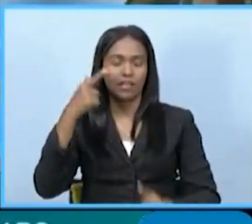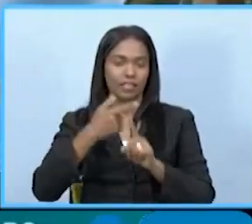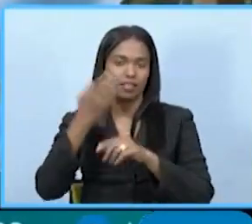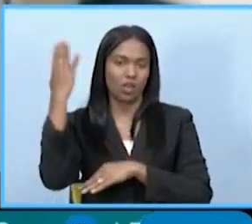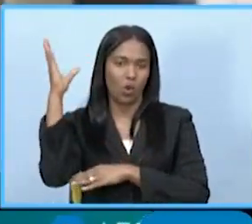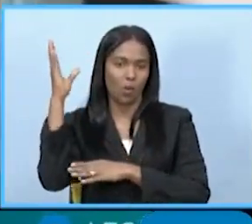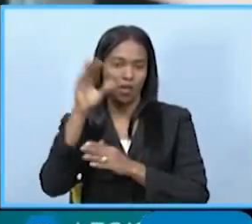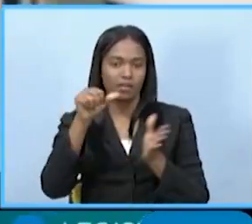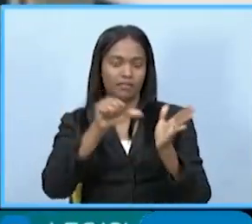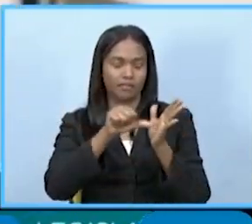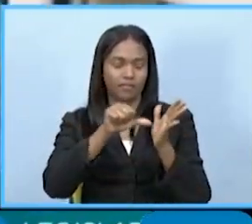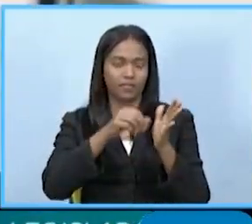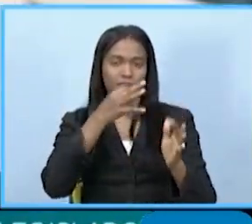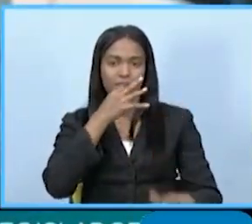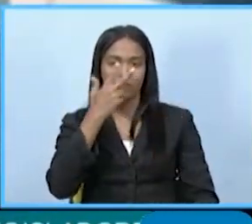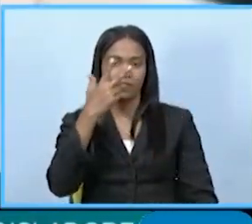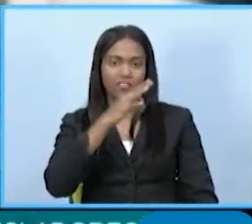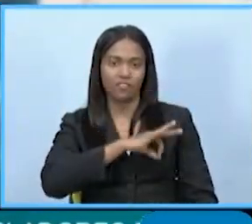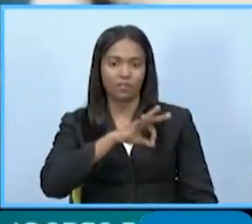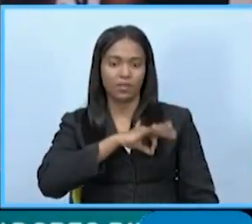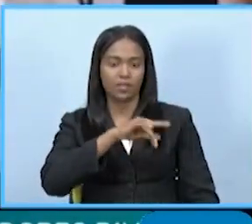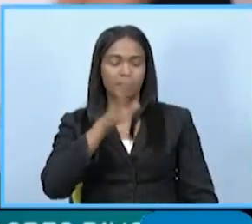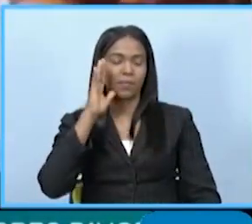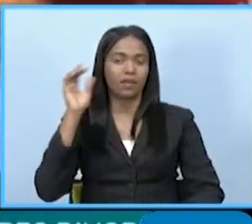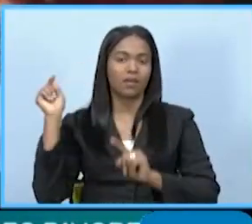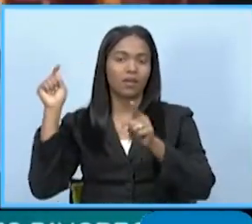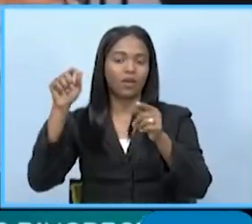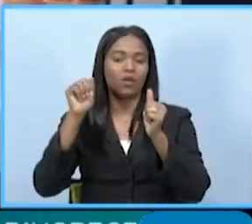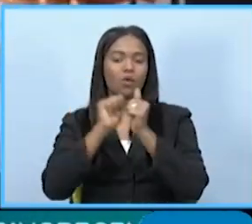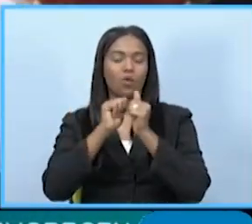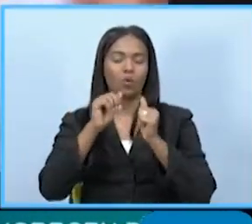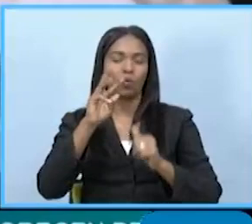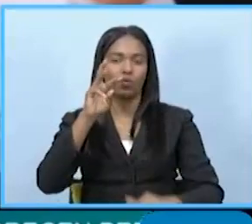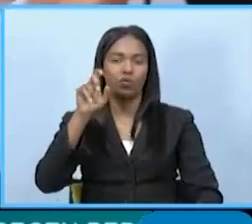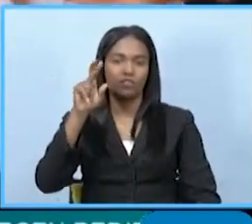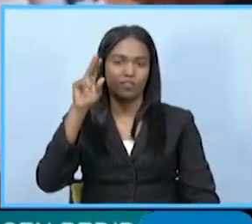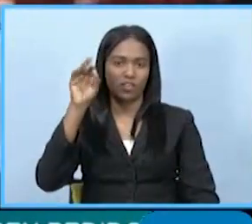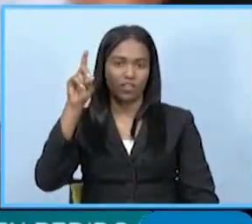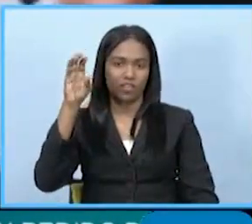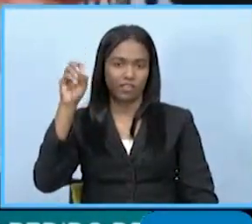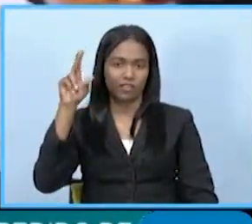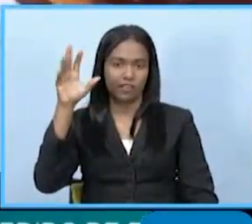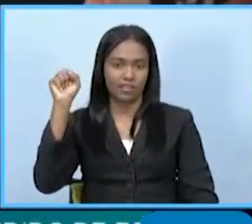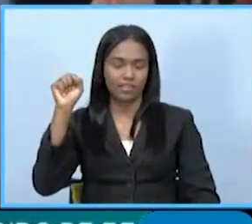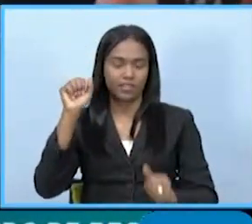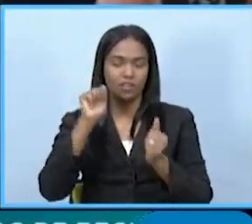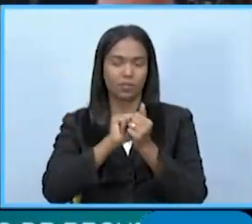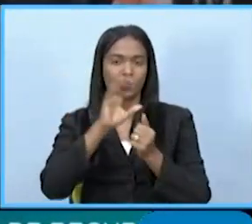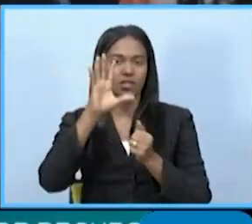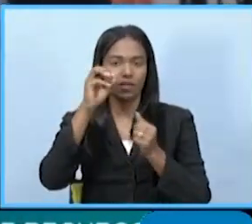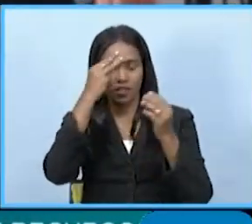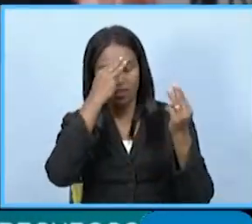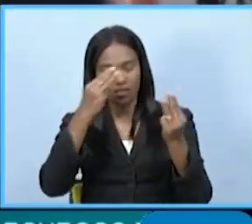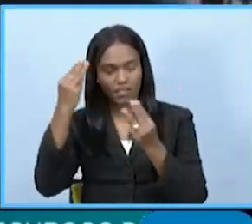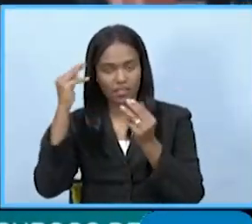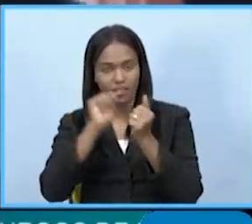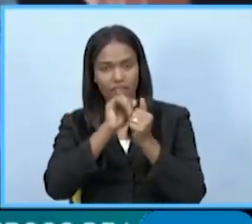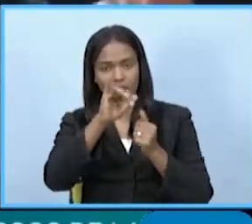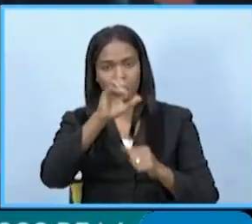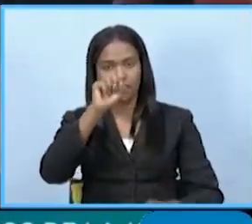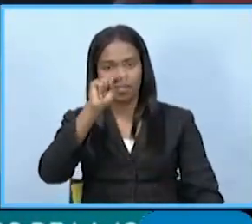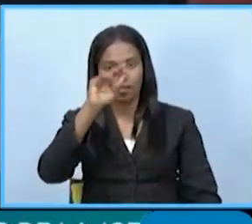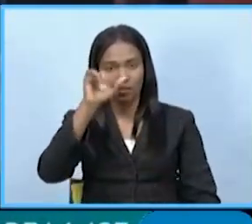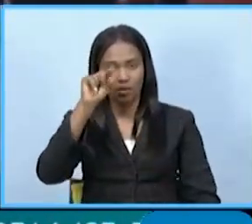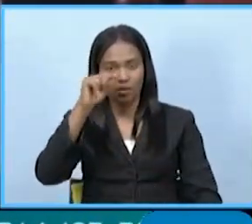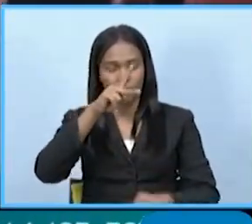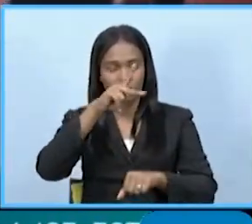próximo 3 de febrero, Wilfrido Vargas se presentará con su Wilfrido Vargas 50 aniversario en el Coca-Cola Music Hall en San Juan, Puerto Rico, como